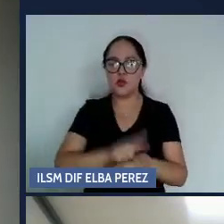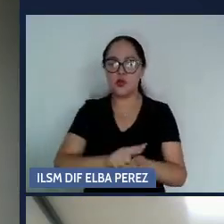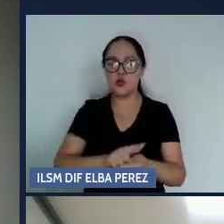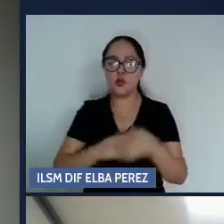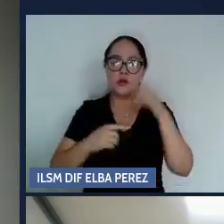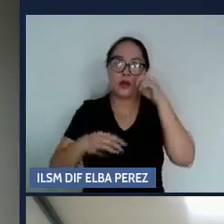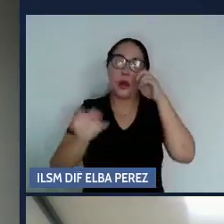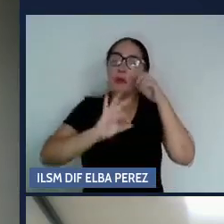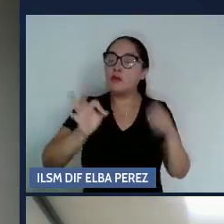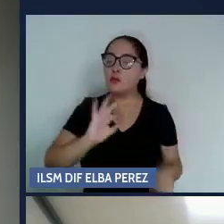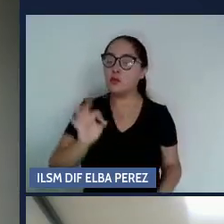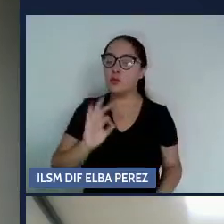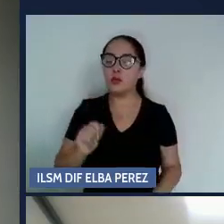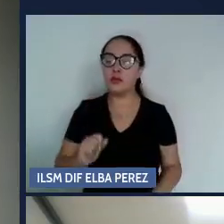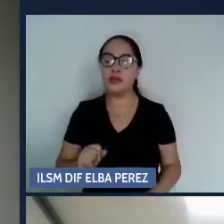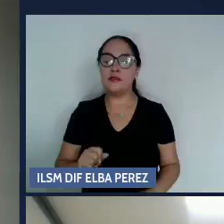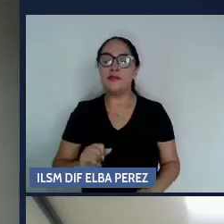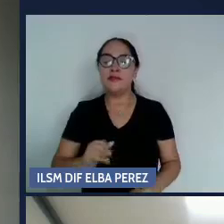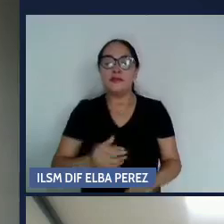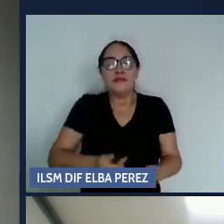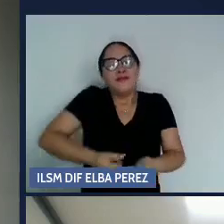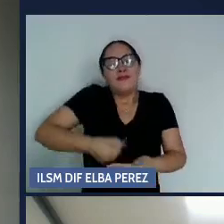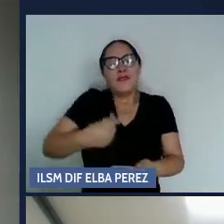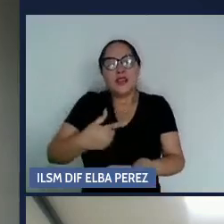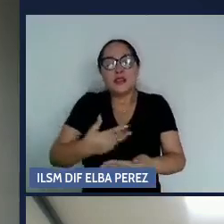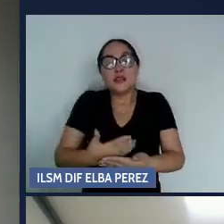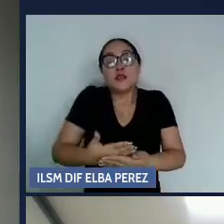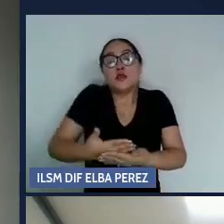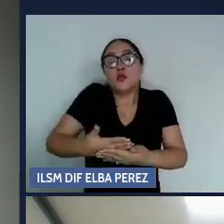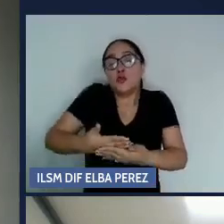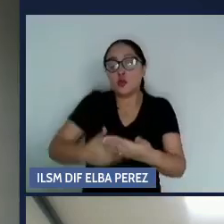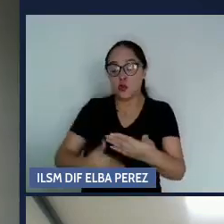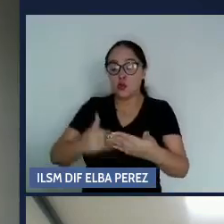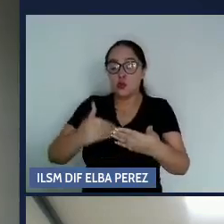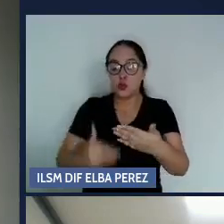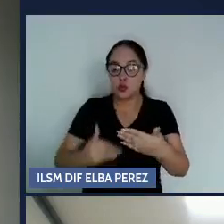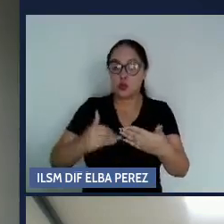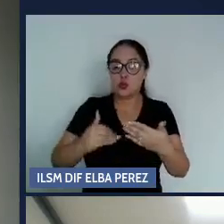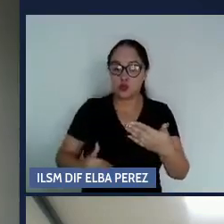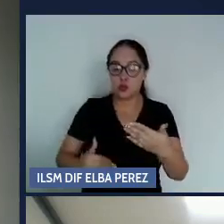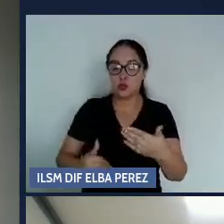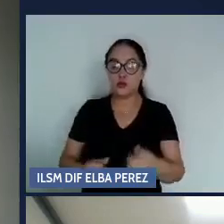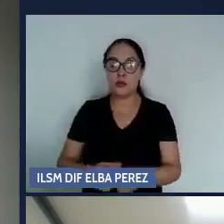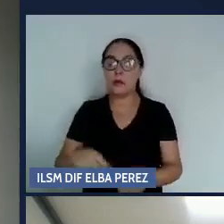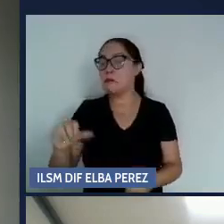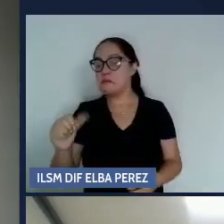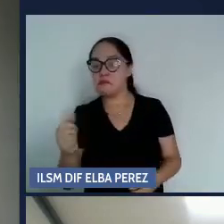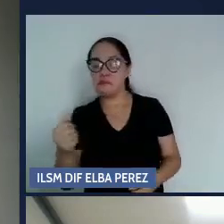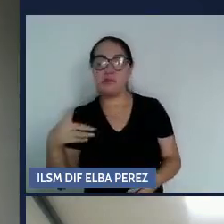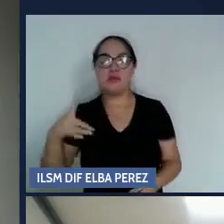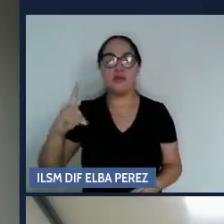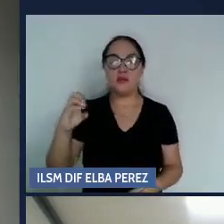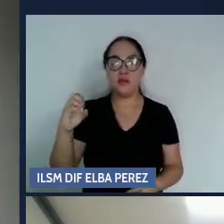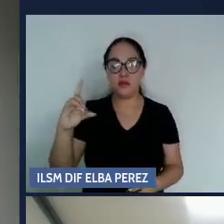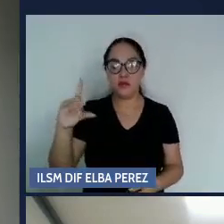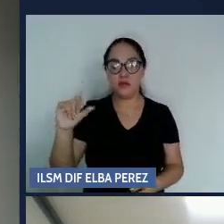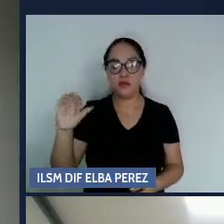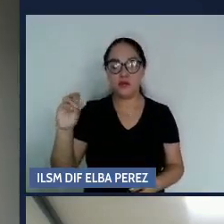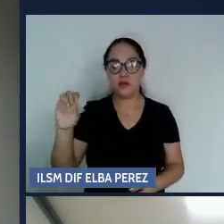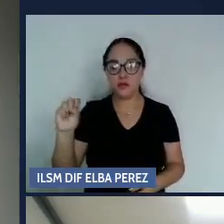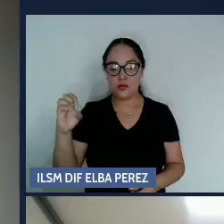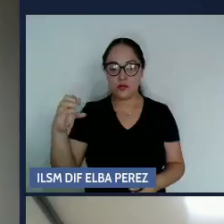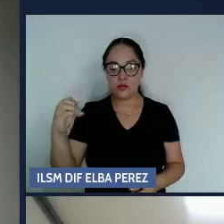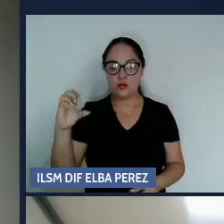delitos electorales son considerados como dolosos. Cualquier persona puede presentar